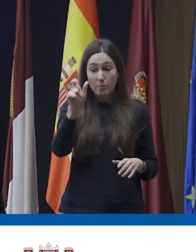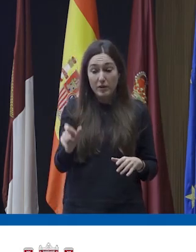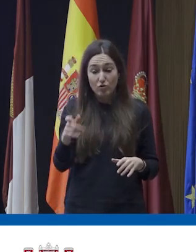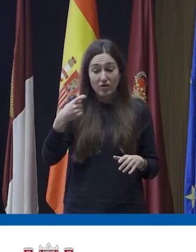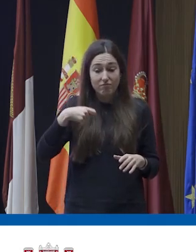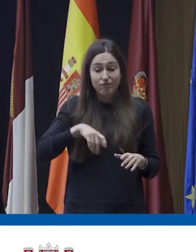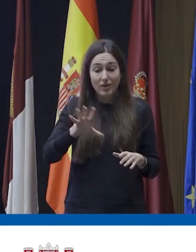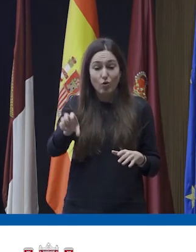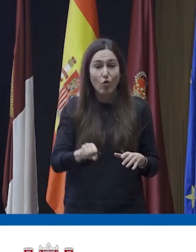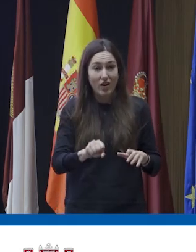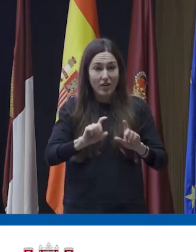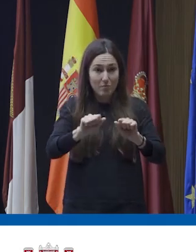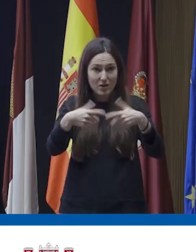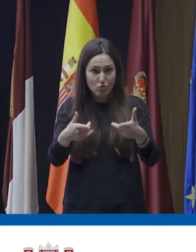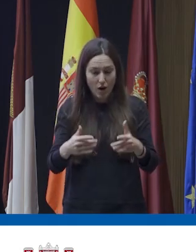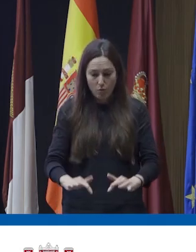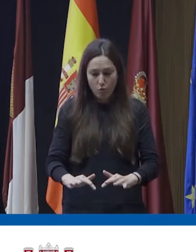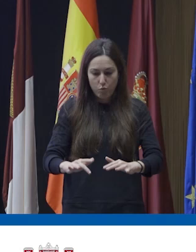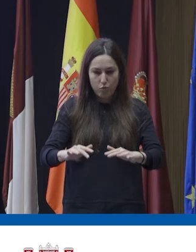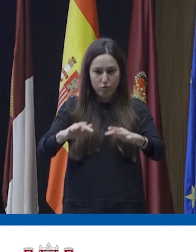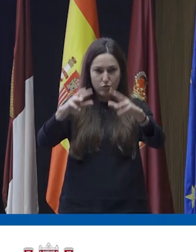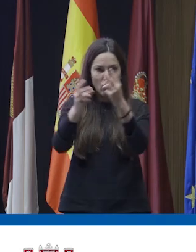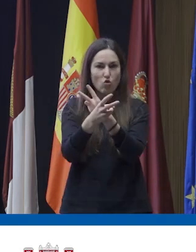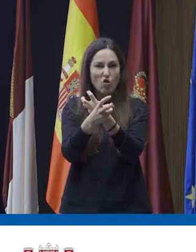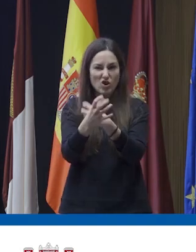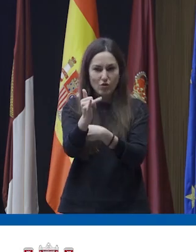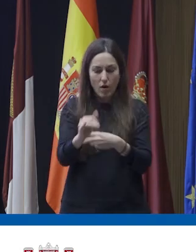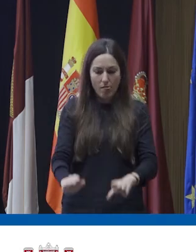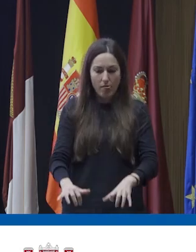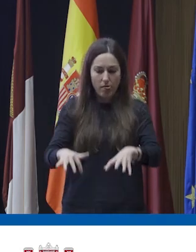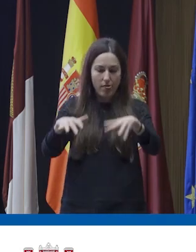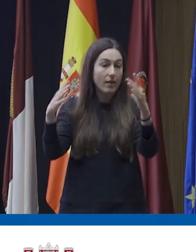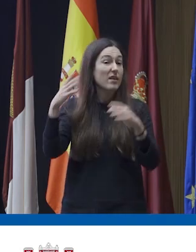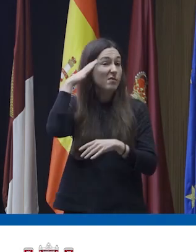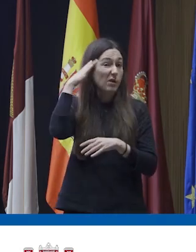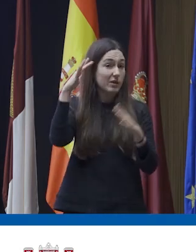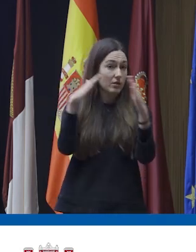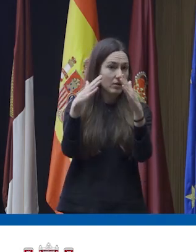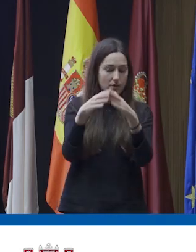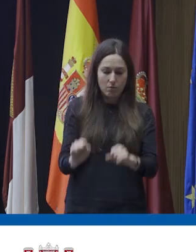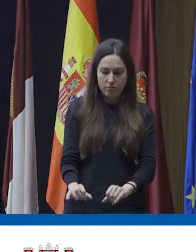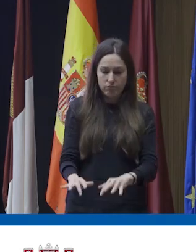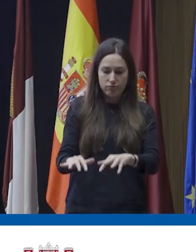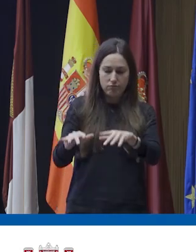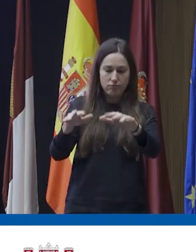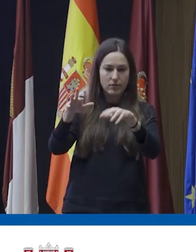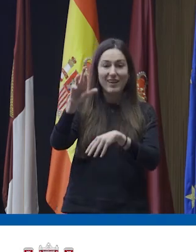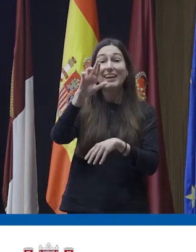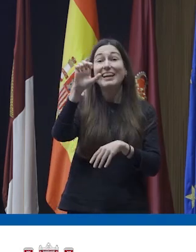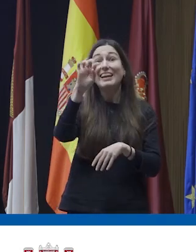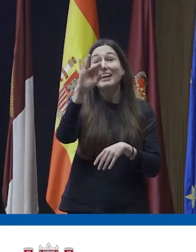basura en tu casa y esa basura es tóxica. Entonces vamos a asemejar que nuestra casa se va llenando de basura, que es la retina, y no la